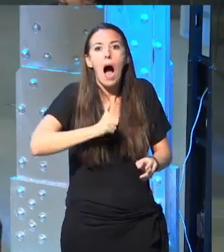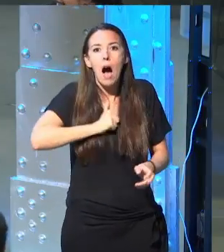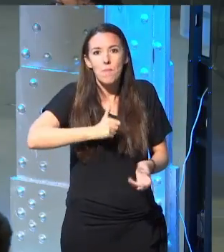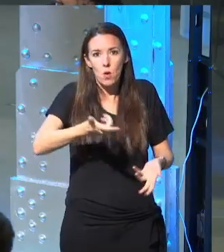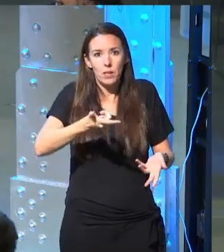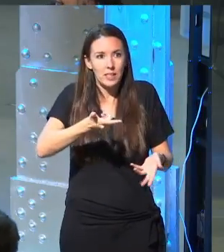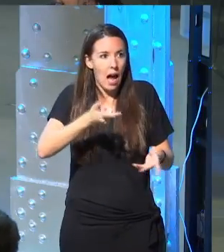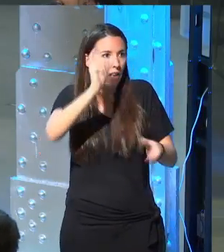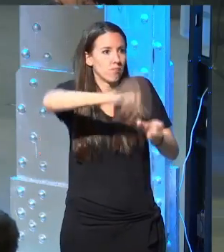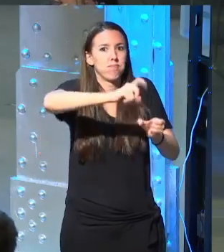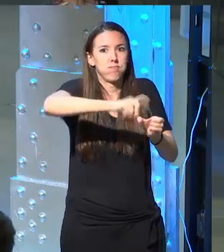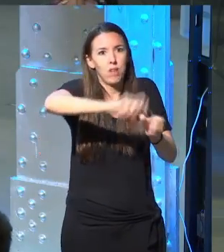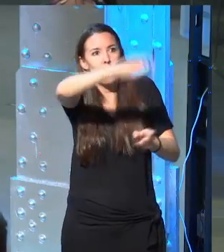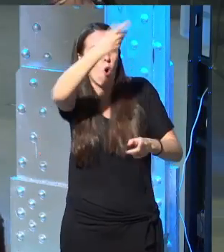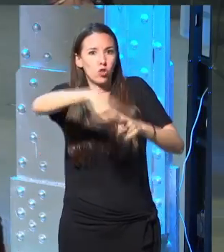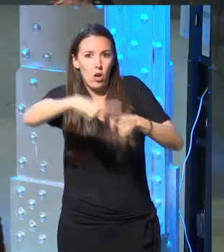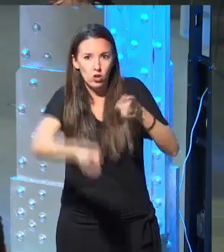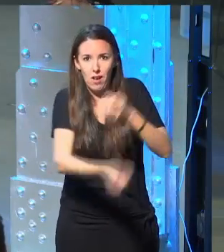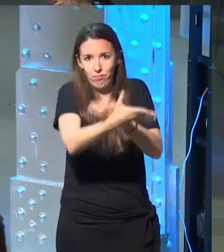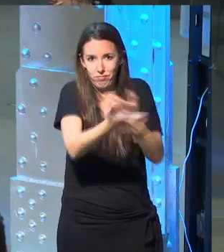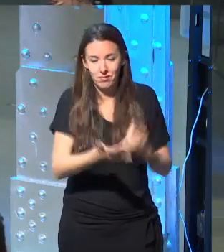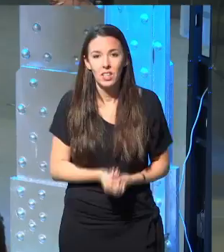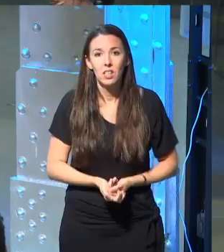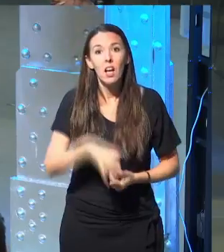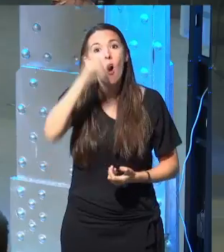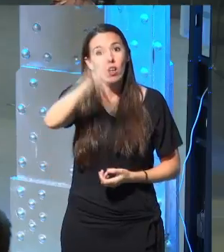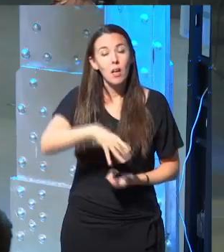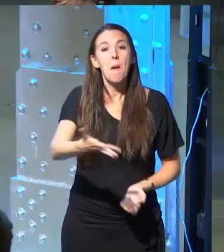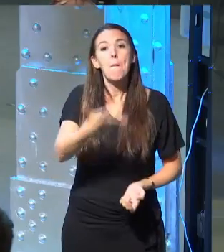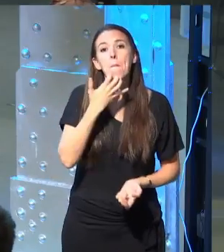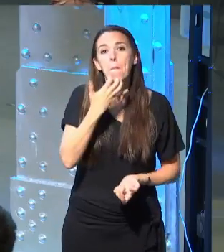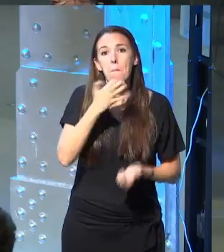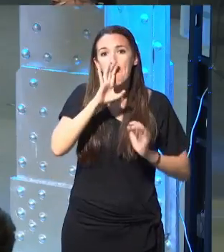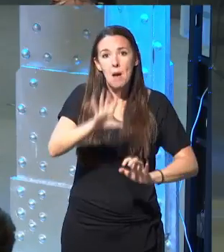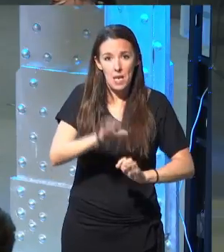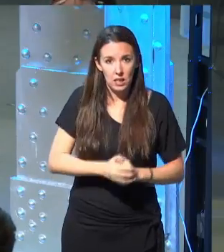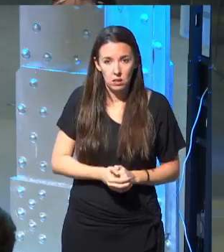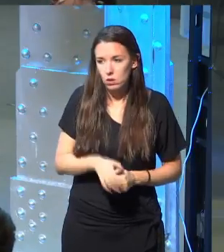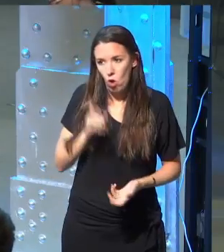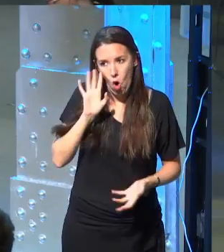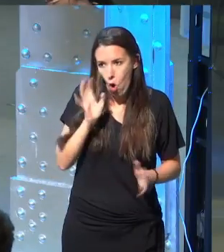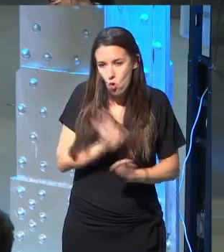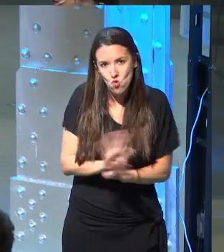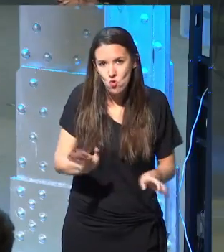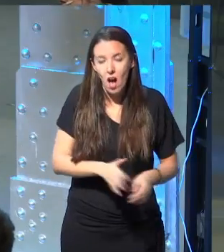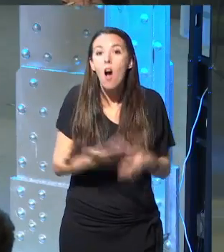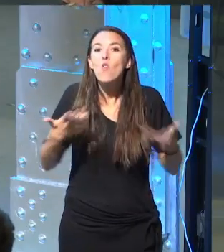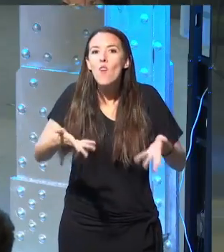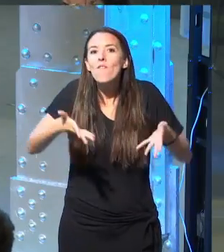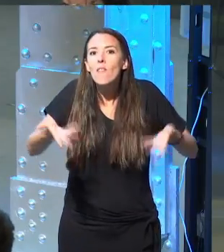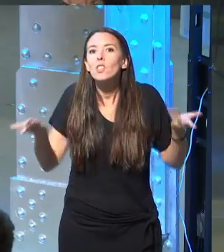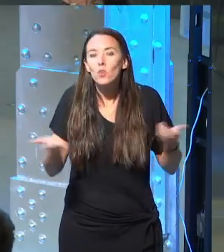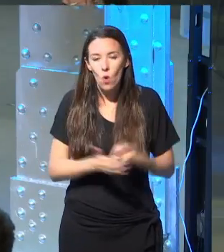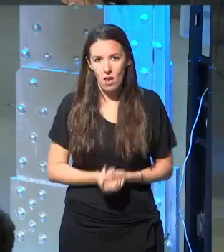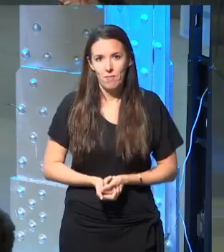followers que habéis ganado y hacer otra cosa, ¿no? Sí. Y luego están los memes. Claro. Sí, el tema de los memes es una locura. ¿Cuáles son vuestros memes